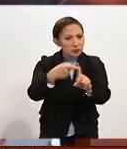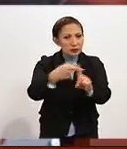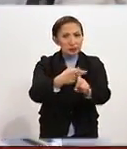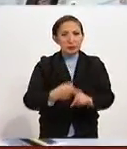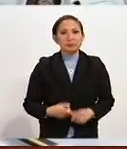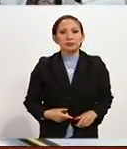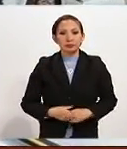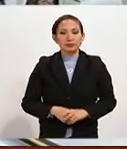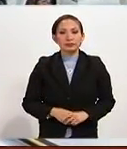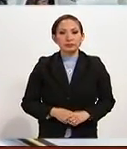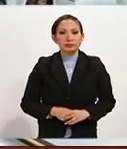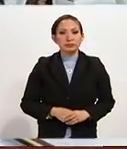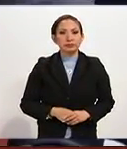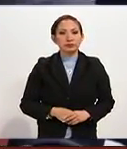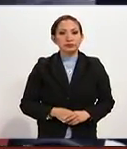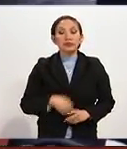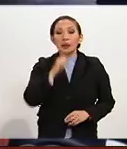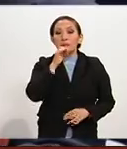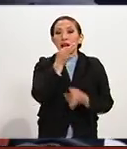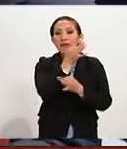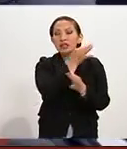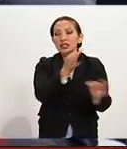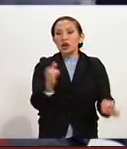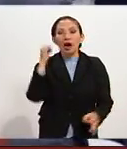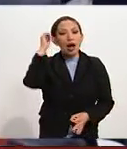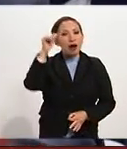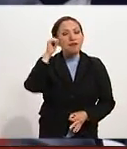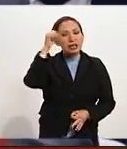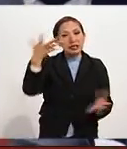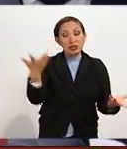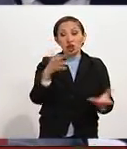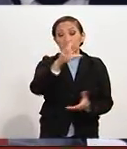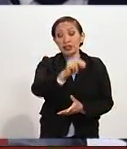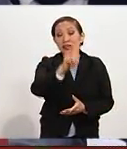positiva. También informó que en abril se crearon